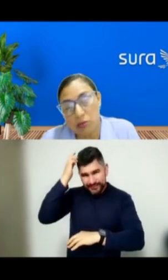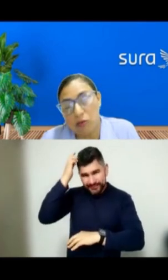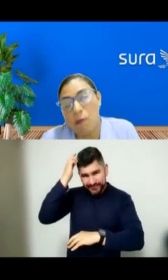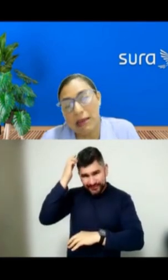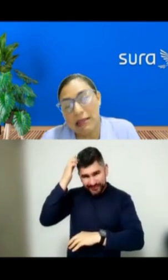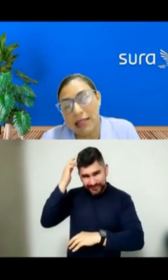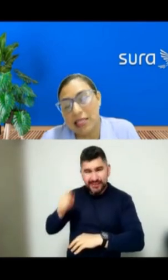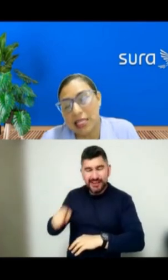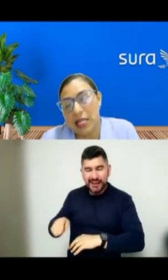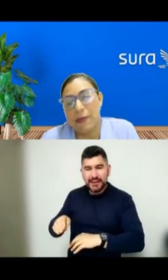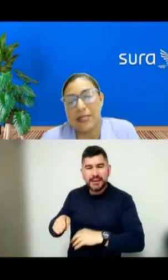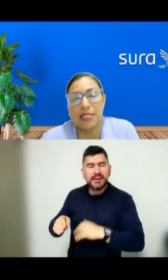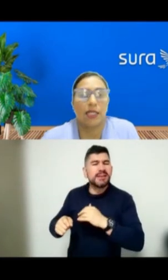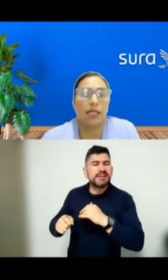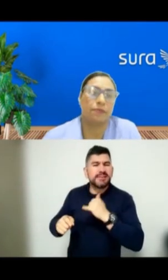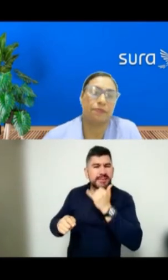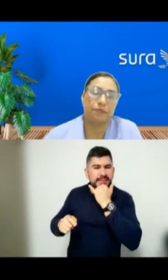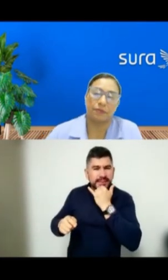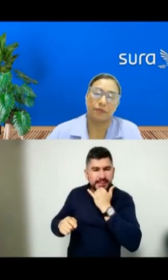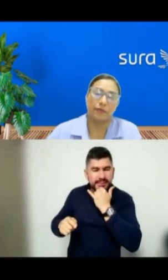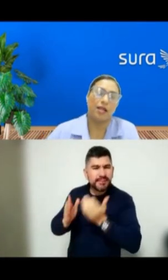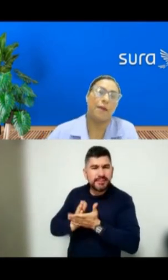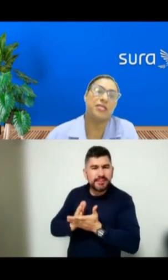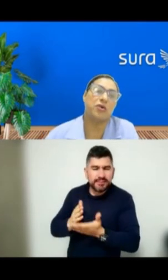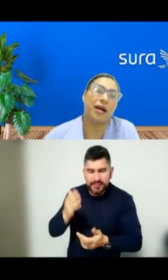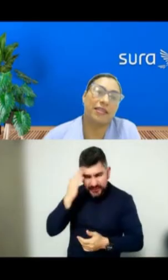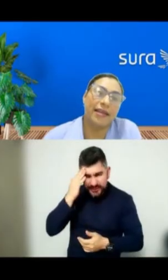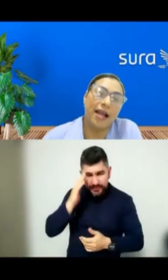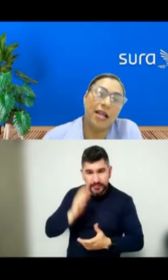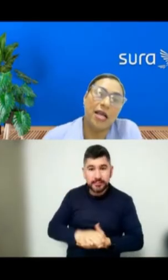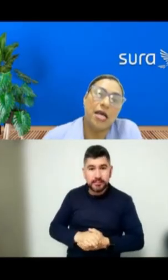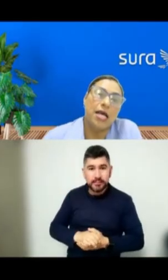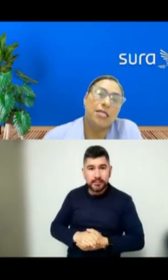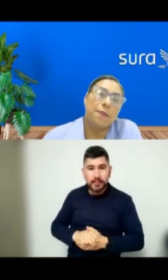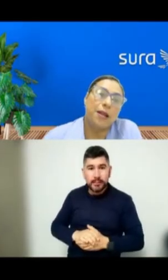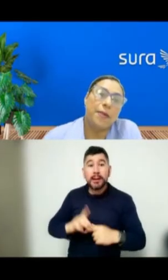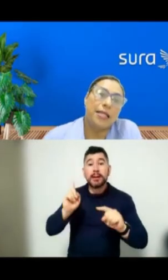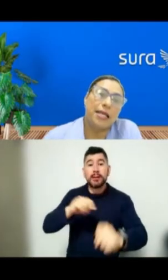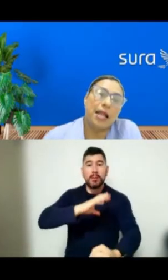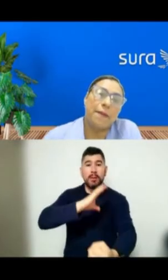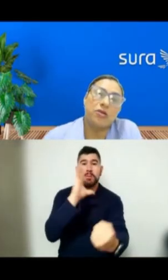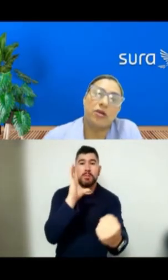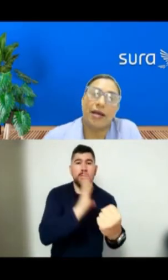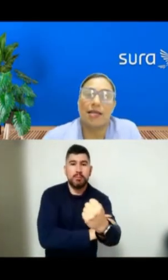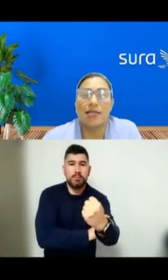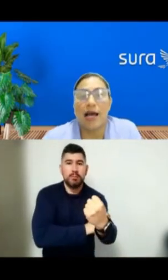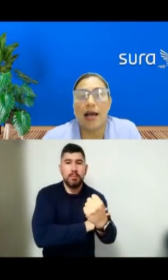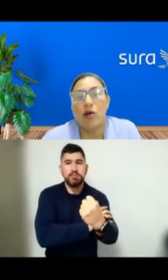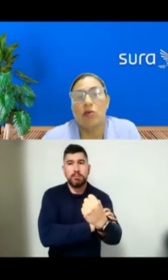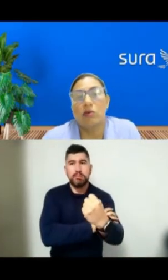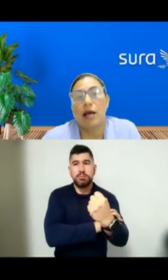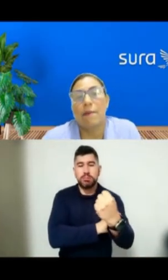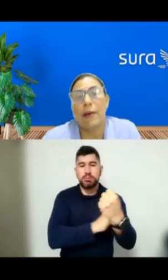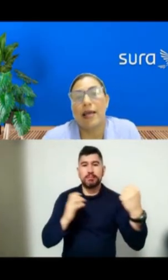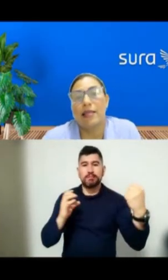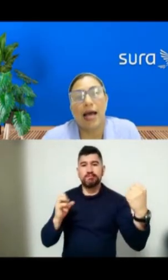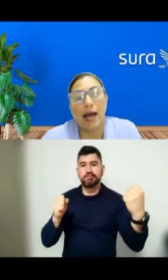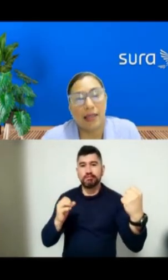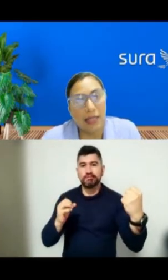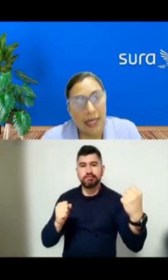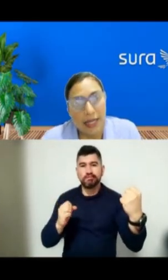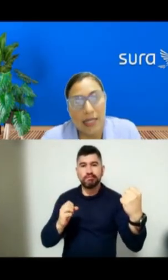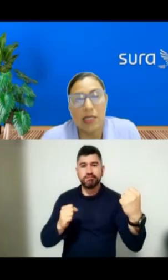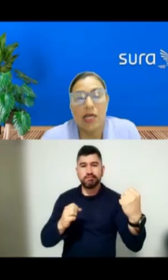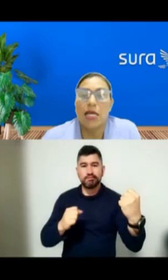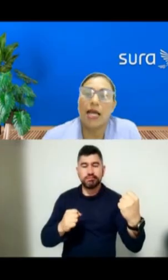qué situación, complejidad tiene el paciente. La presión arterial, simplemente la presión que ejerce la sangre contra las paredes